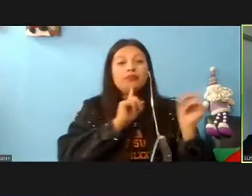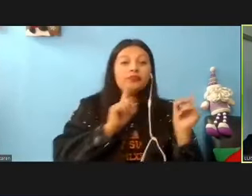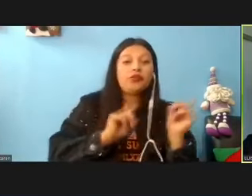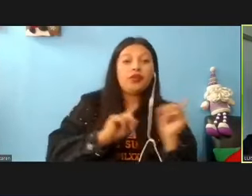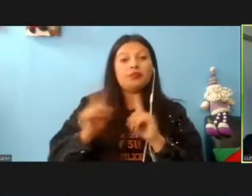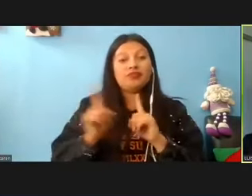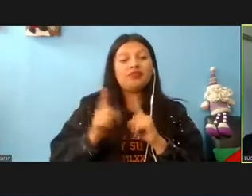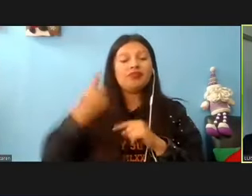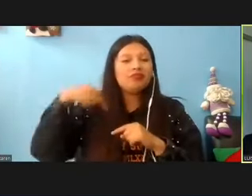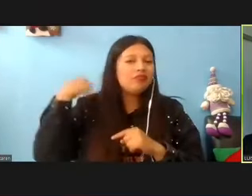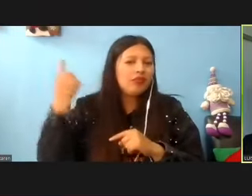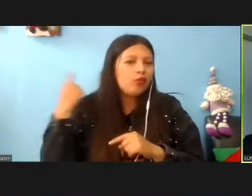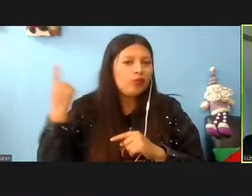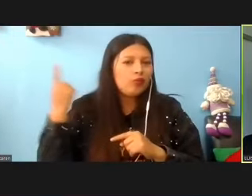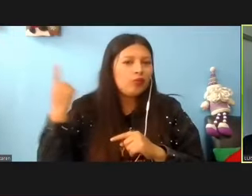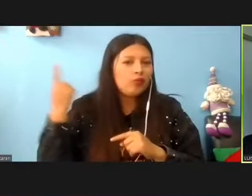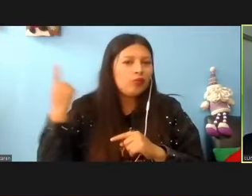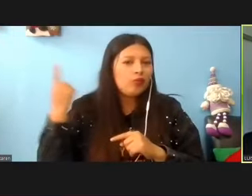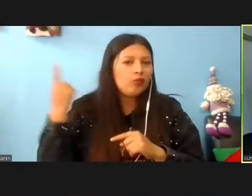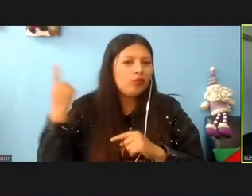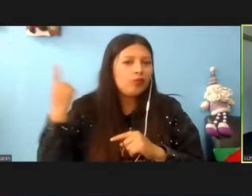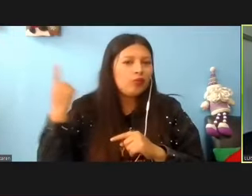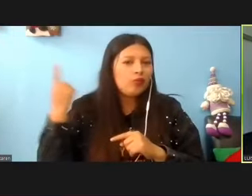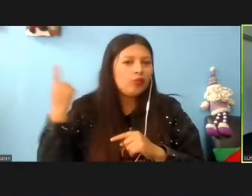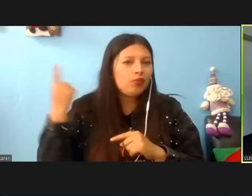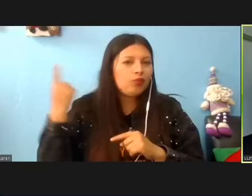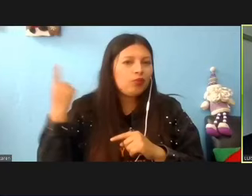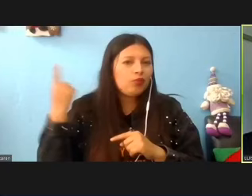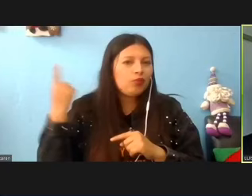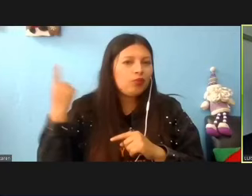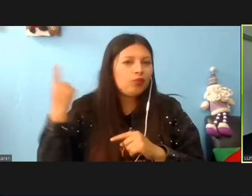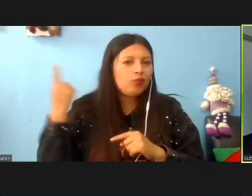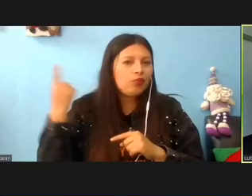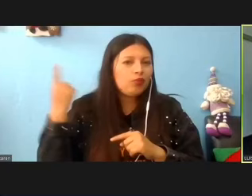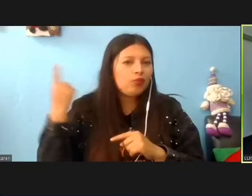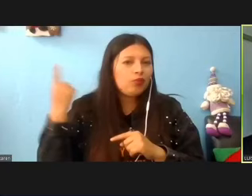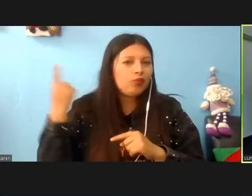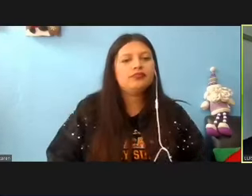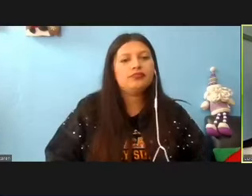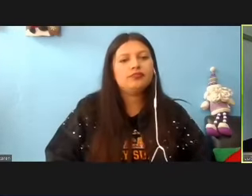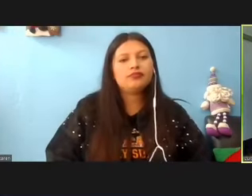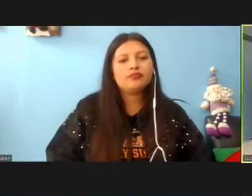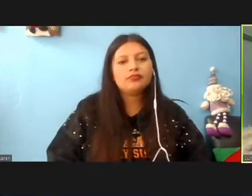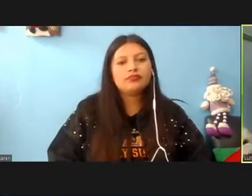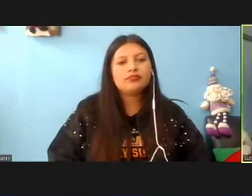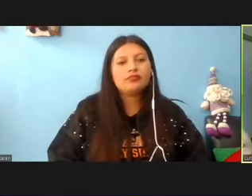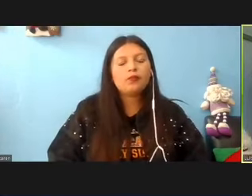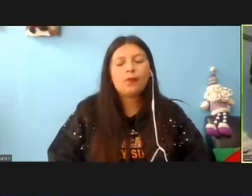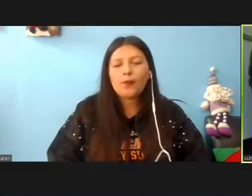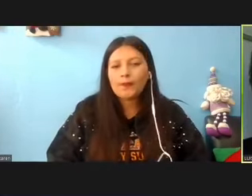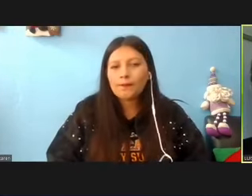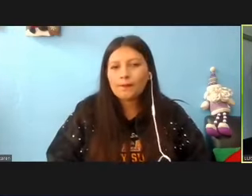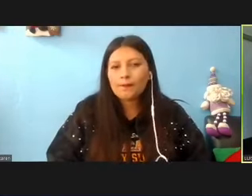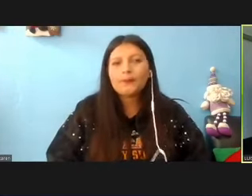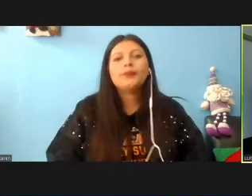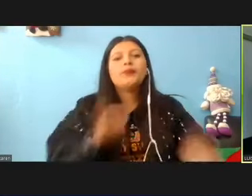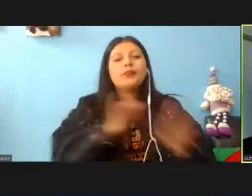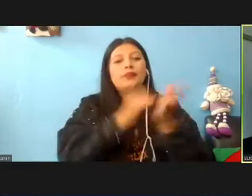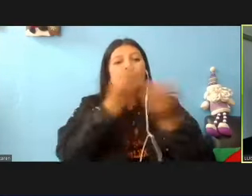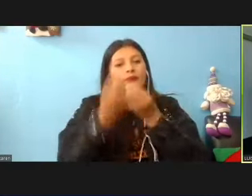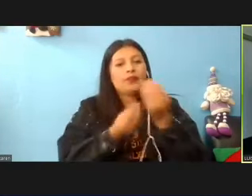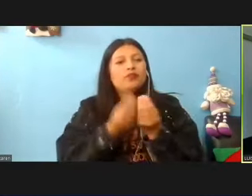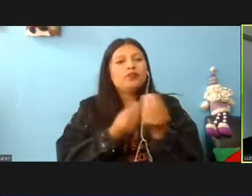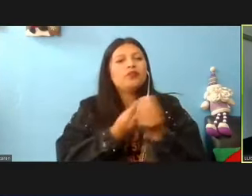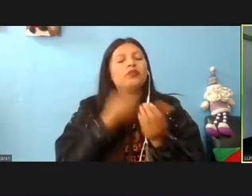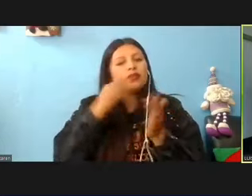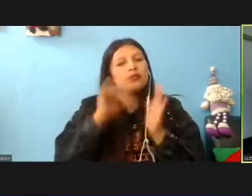nosotros estamos instalados deslegitima. Y justamente esta resistencia hace que se tome más fuerza todos